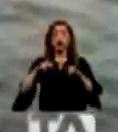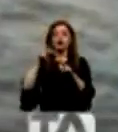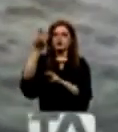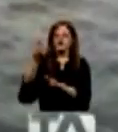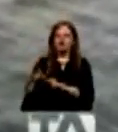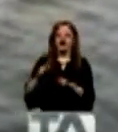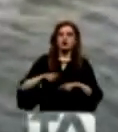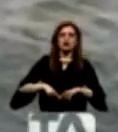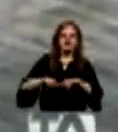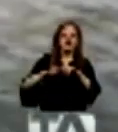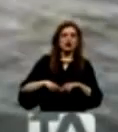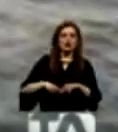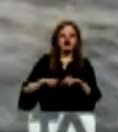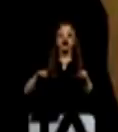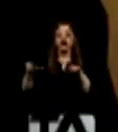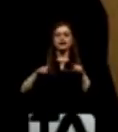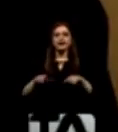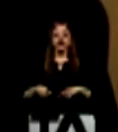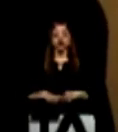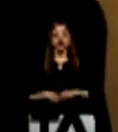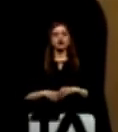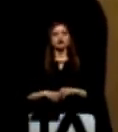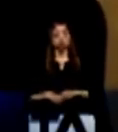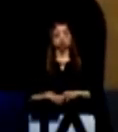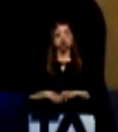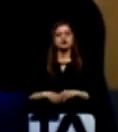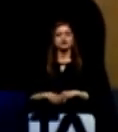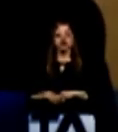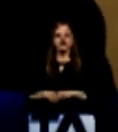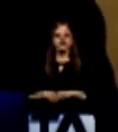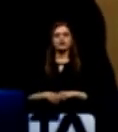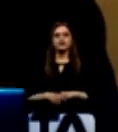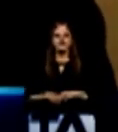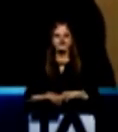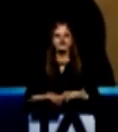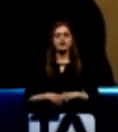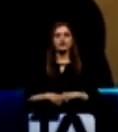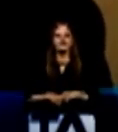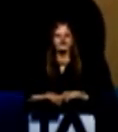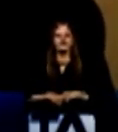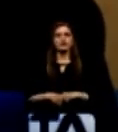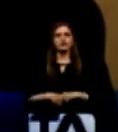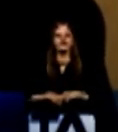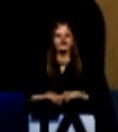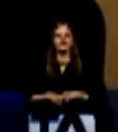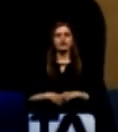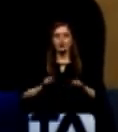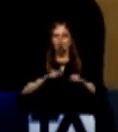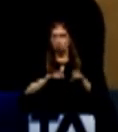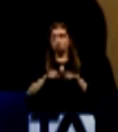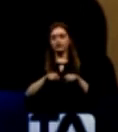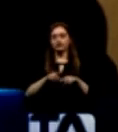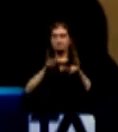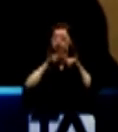establece dependiendo de cada sector. Pero a cambio, hacer compensaciones para otorgarle competitividad. ¿Cómo se puede hacer